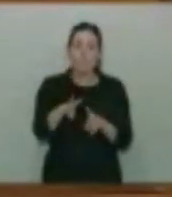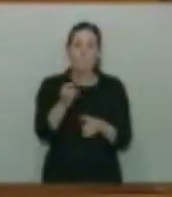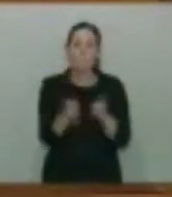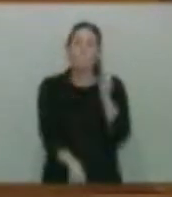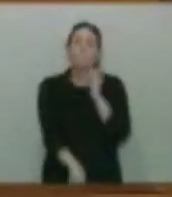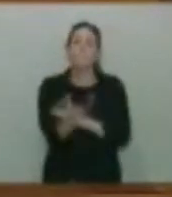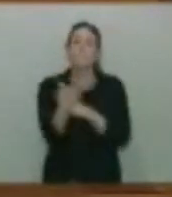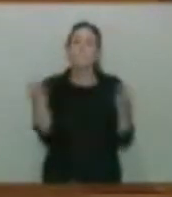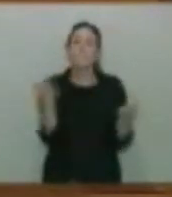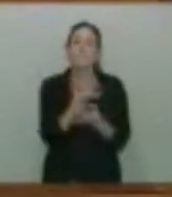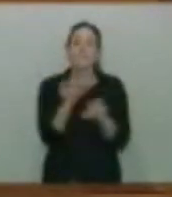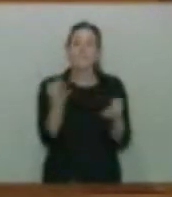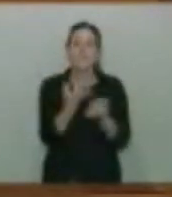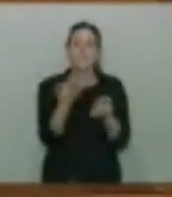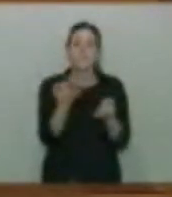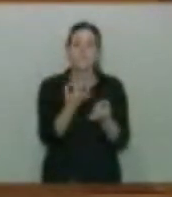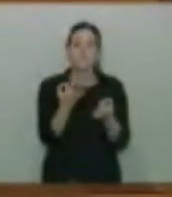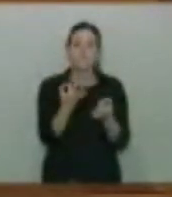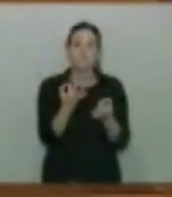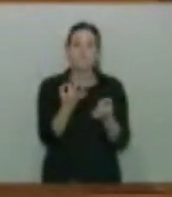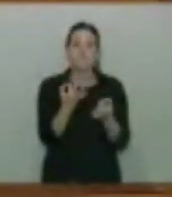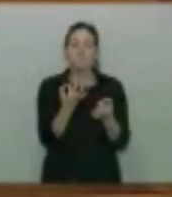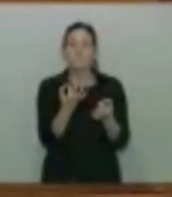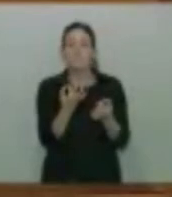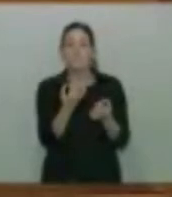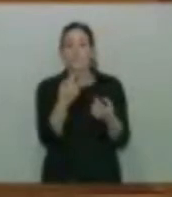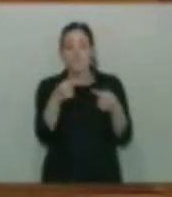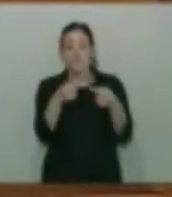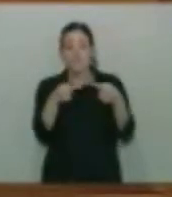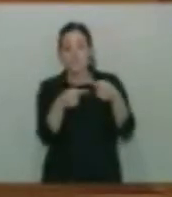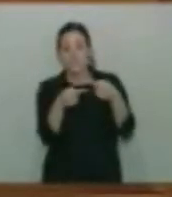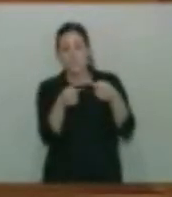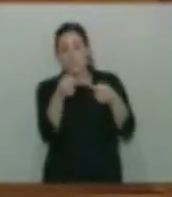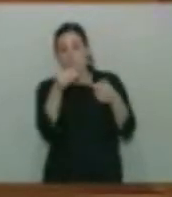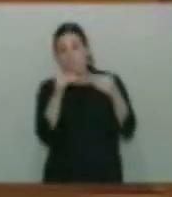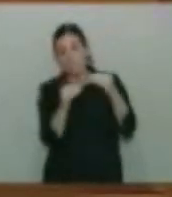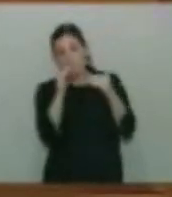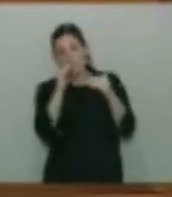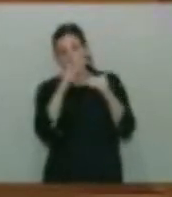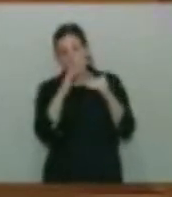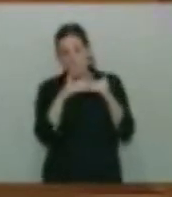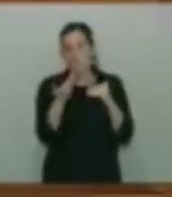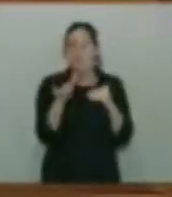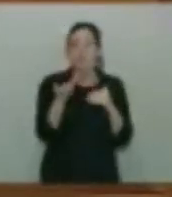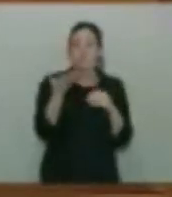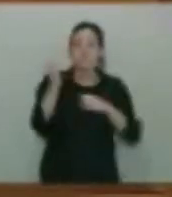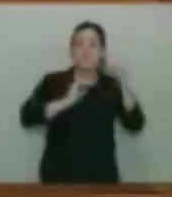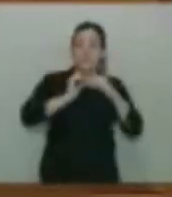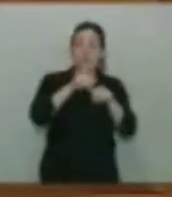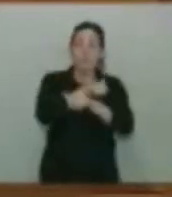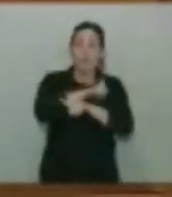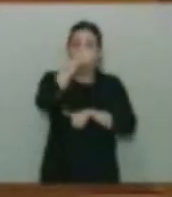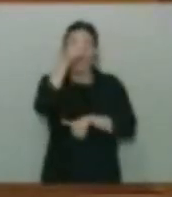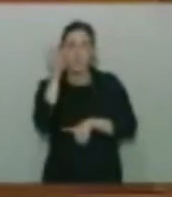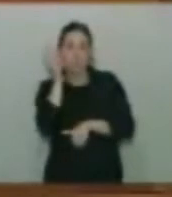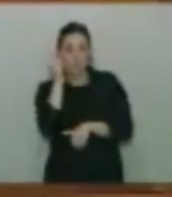una menor diferencia entre la tasa entre la tasa de paro entre hombres y mujeres. Ya sé, y esto ya se lo digo